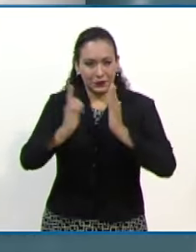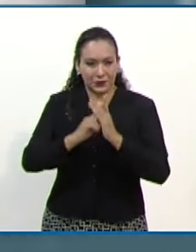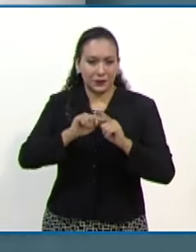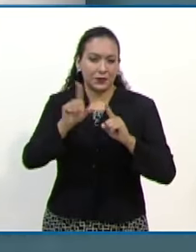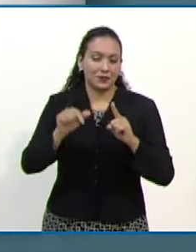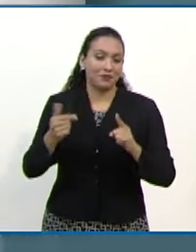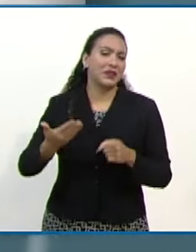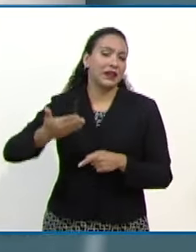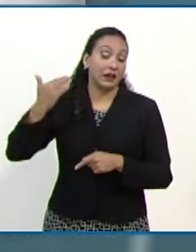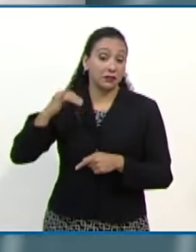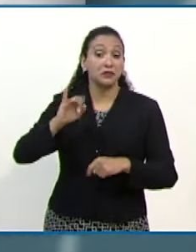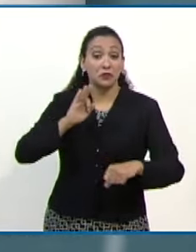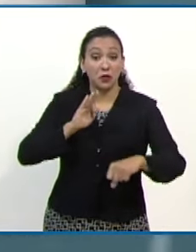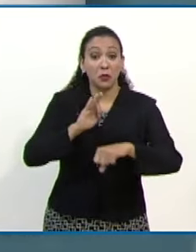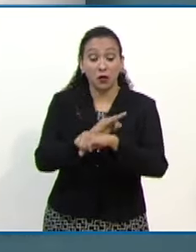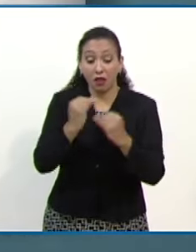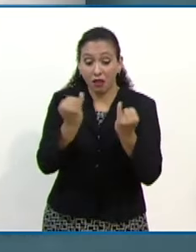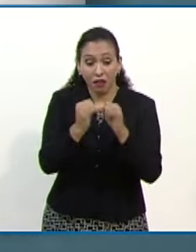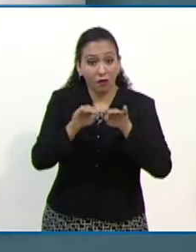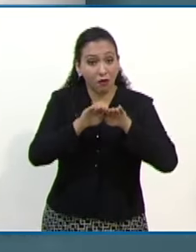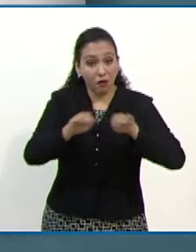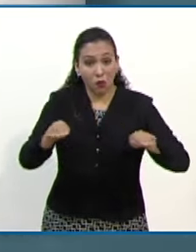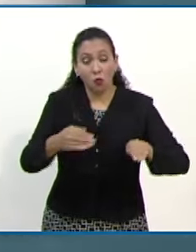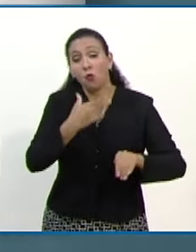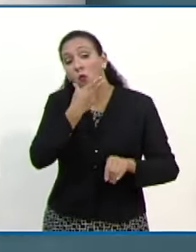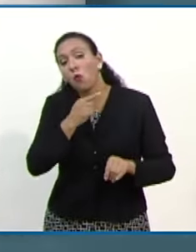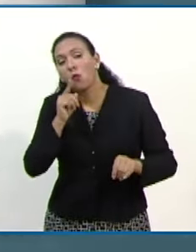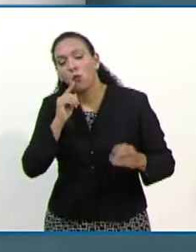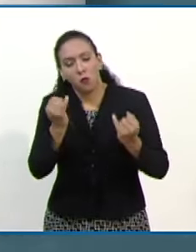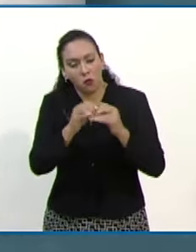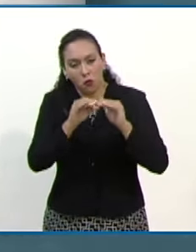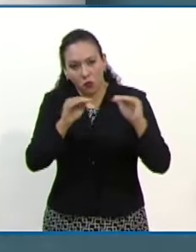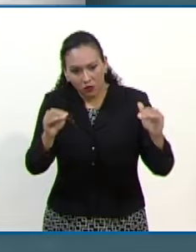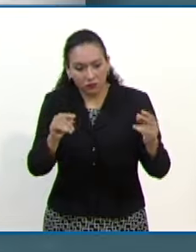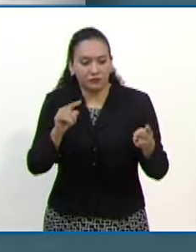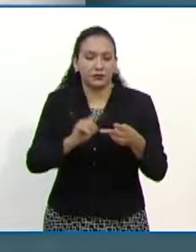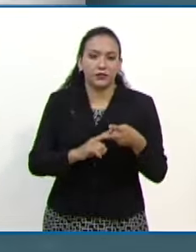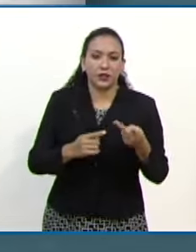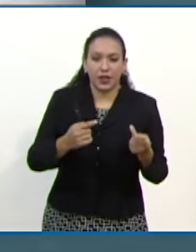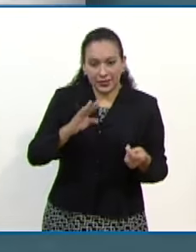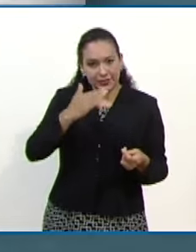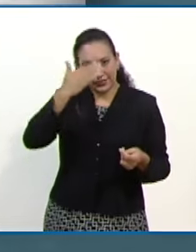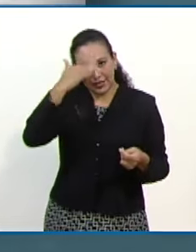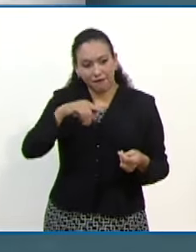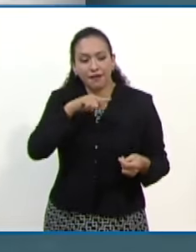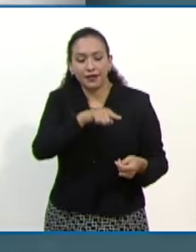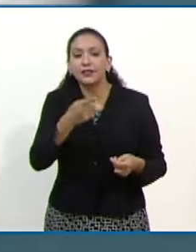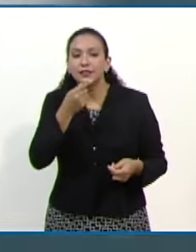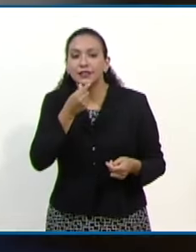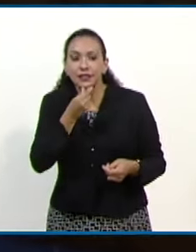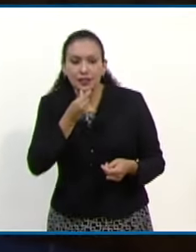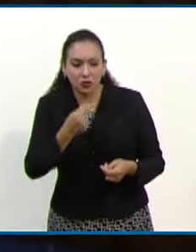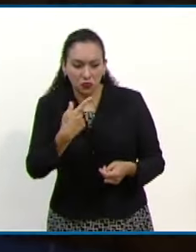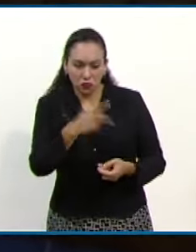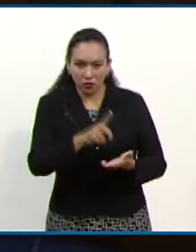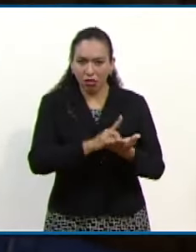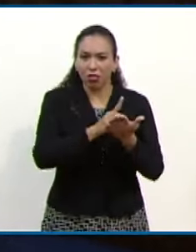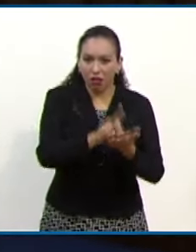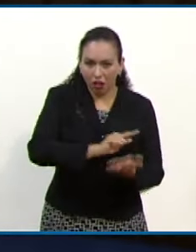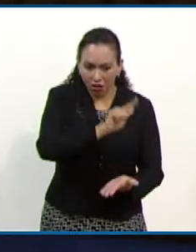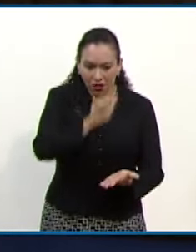derechos a la igualdad y no discriminación, identidad, filiación e interés superior de la infancia, así como de protección